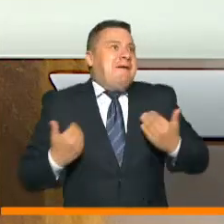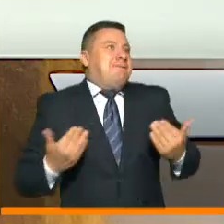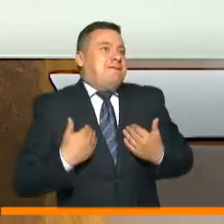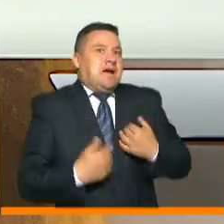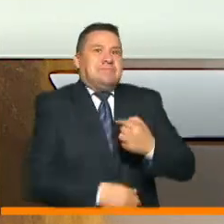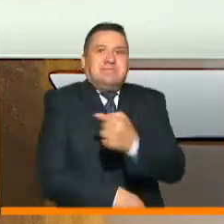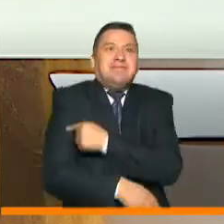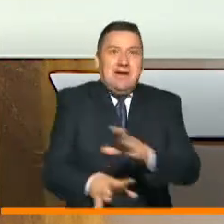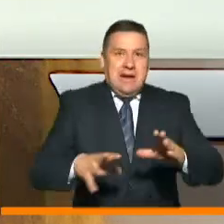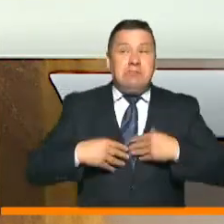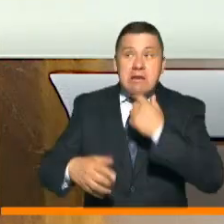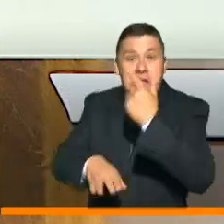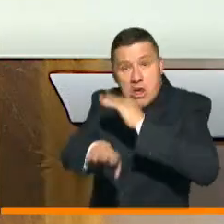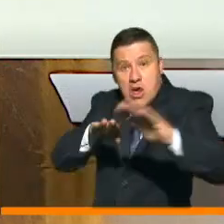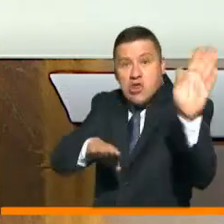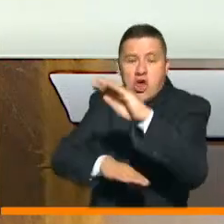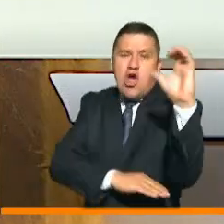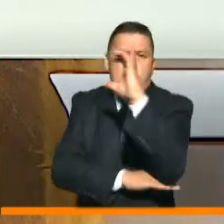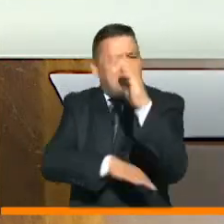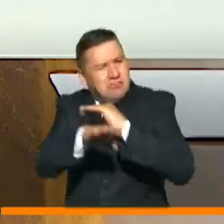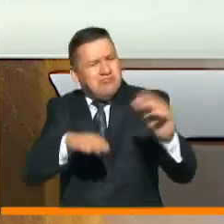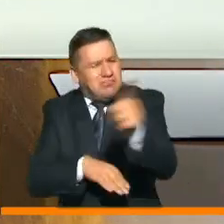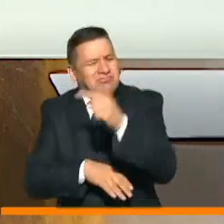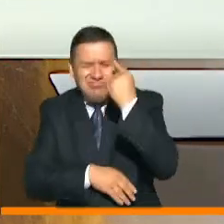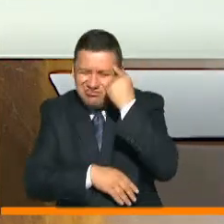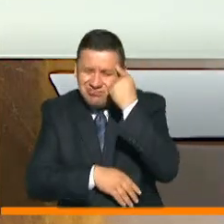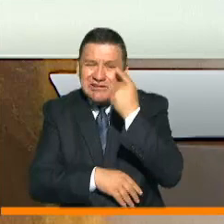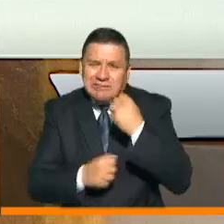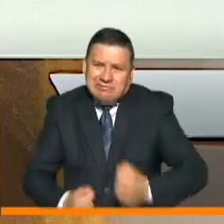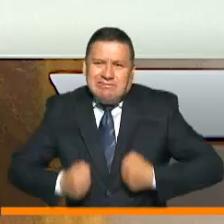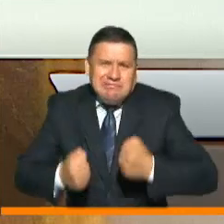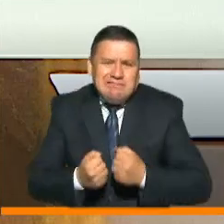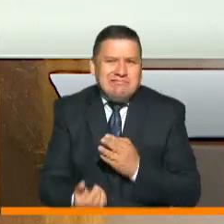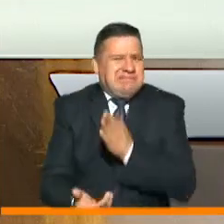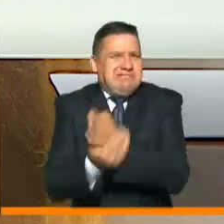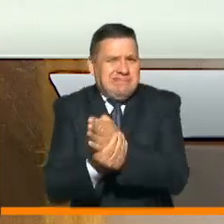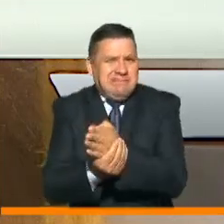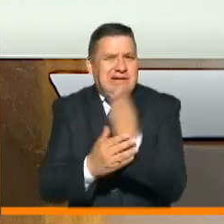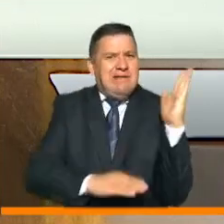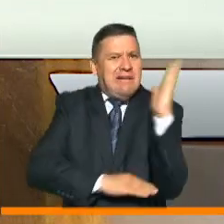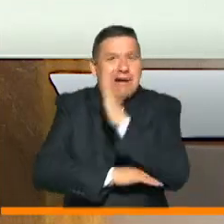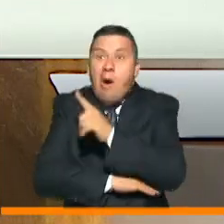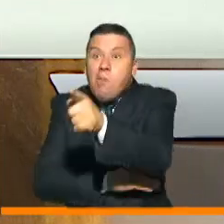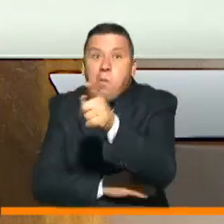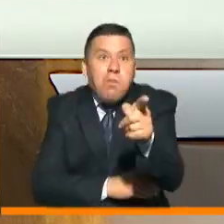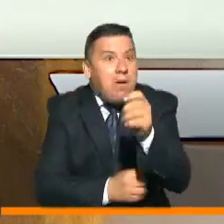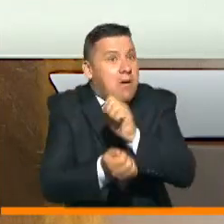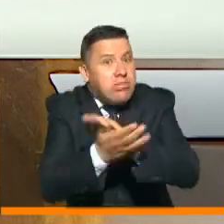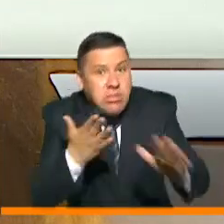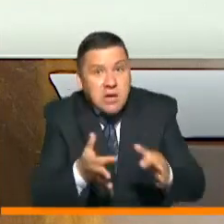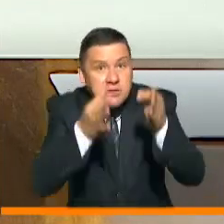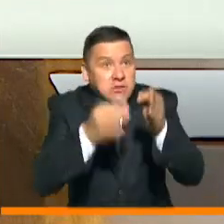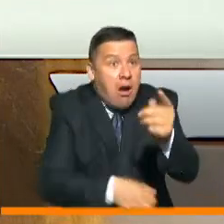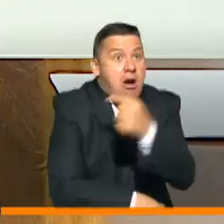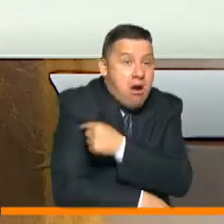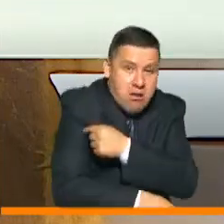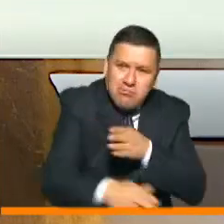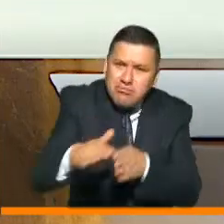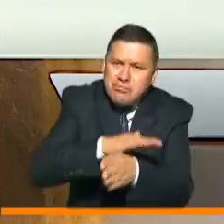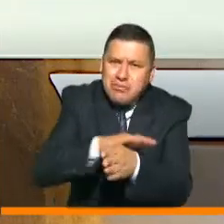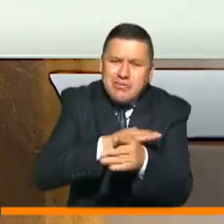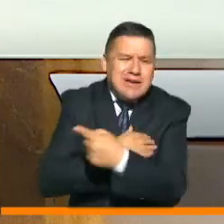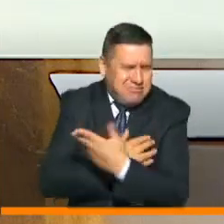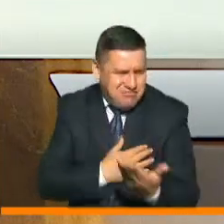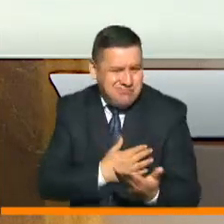la vacunación e invita a los colombianos para que también acudan a estas jornadas gratuitas, seguras y sobre